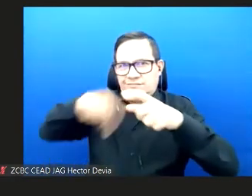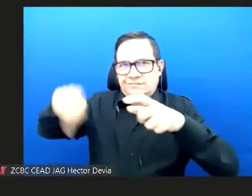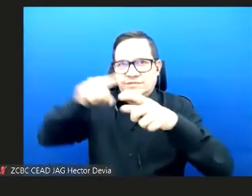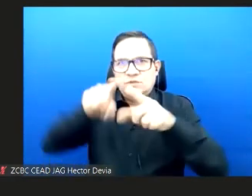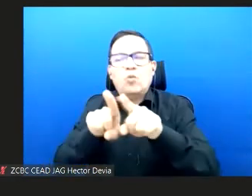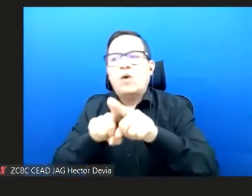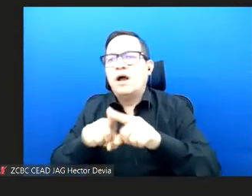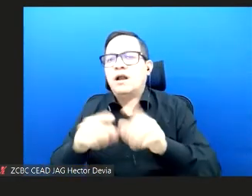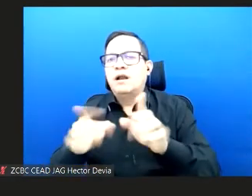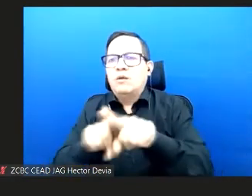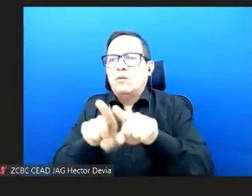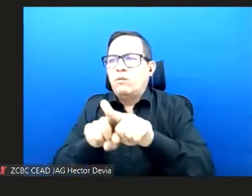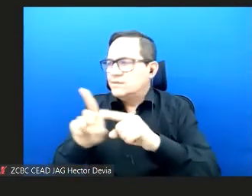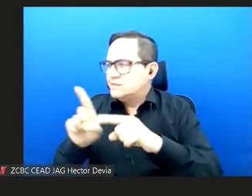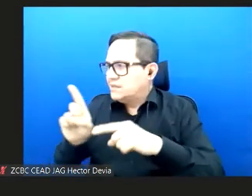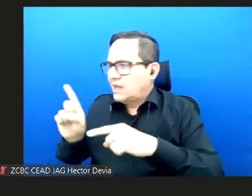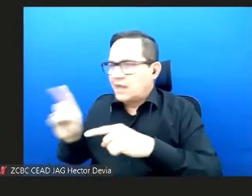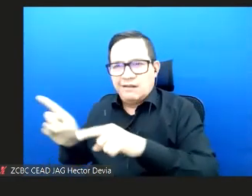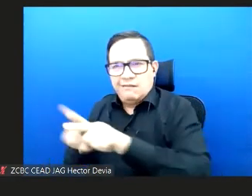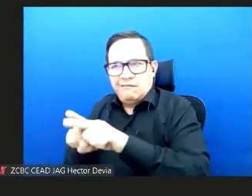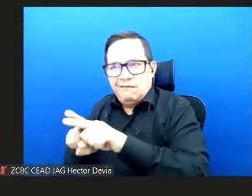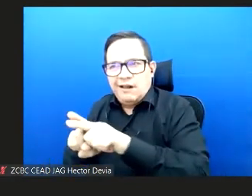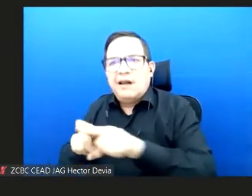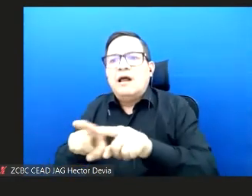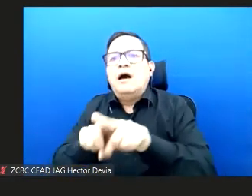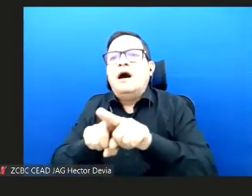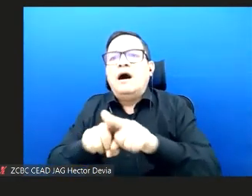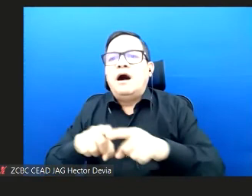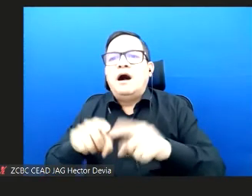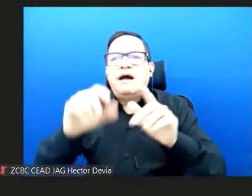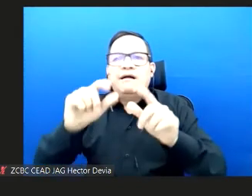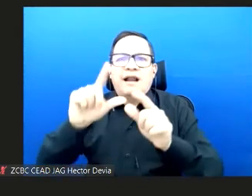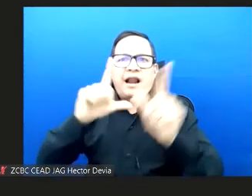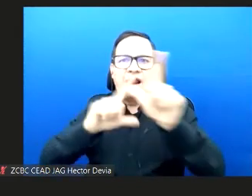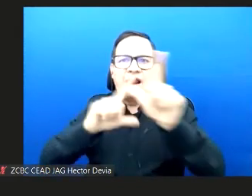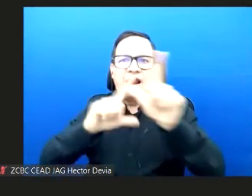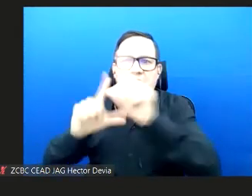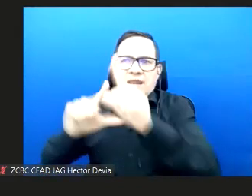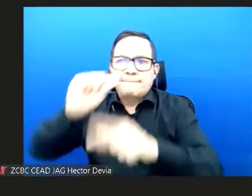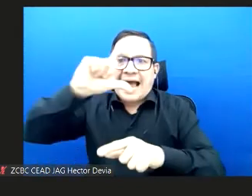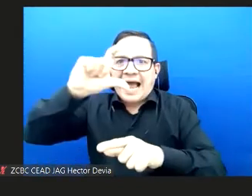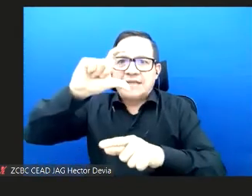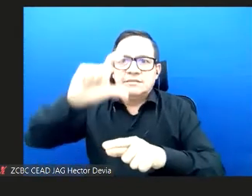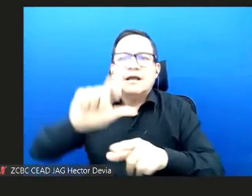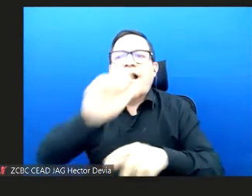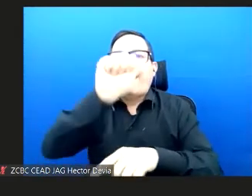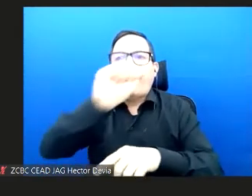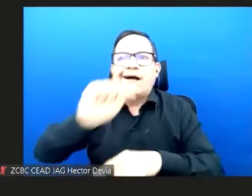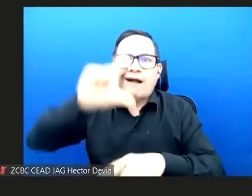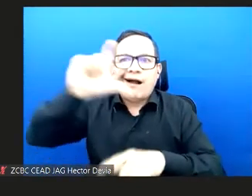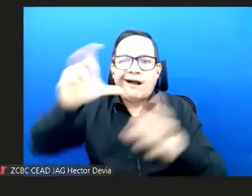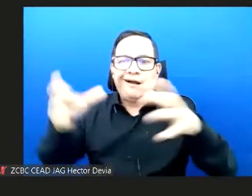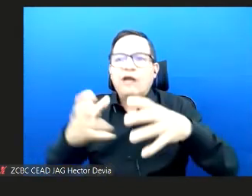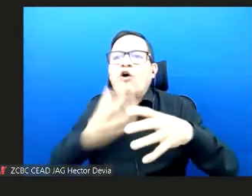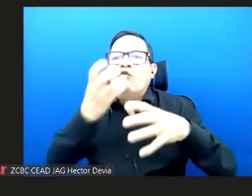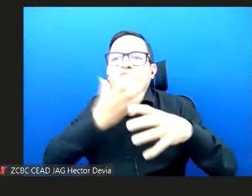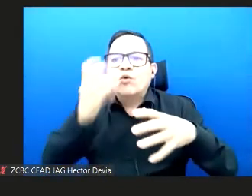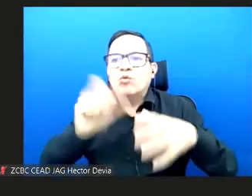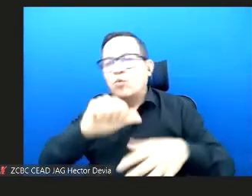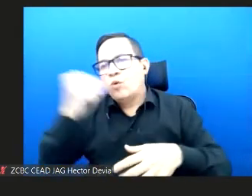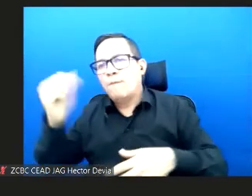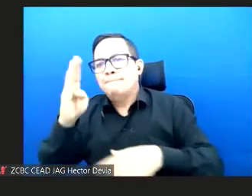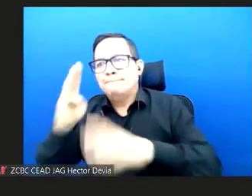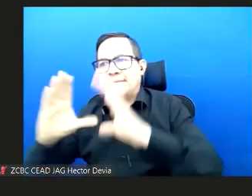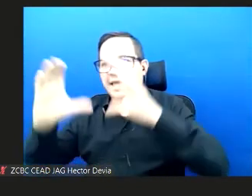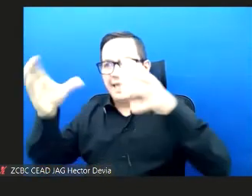están esos dos conjuntos, A y B. Vemos que tienen el conjunto A de las frutas, el conjunto B de los animales. Y